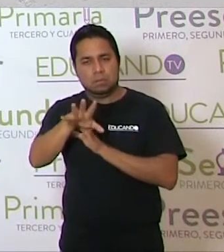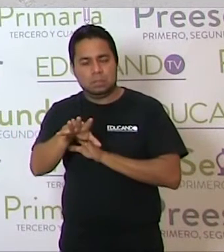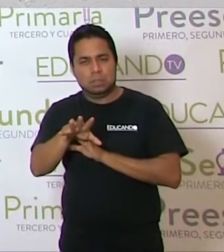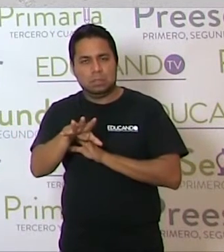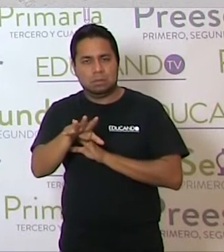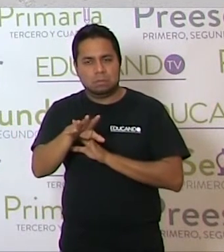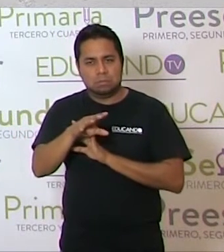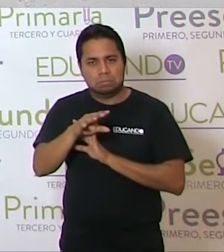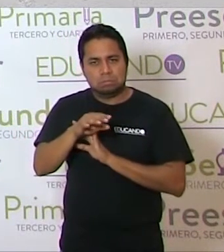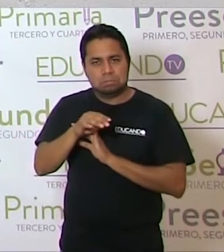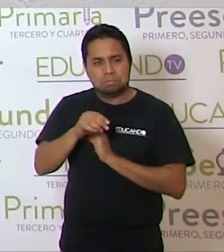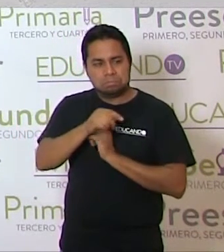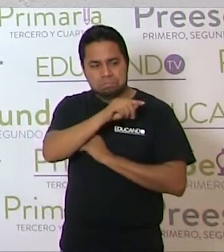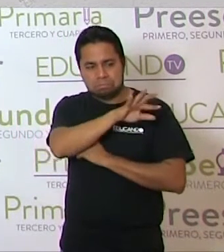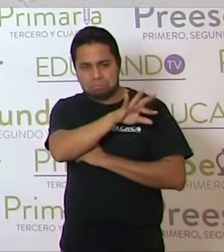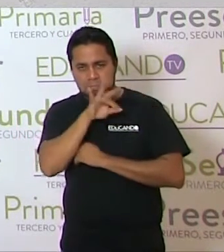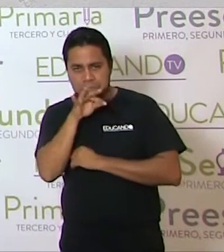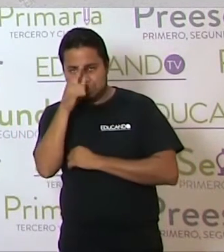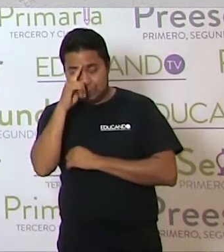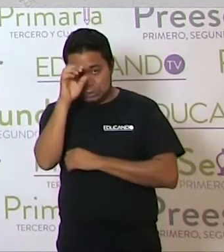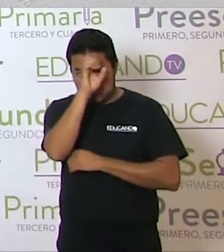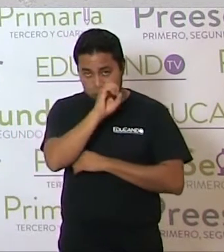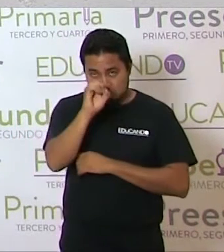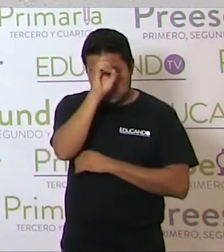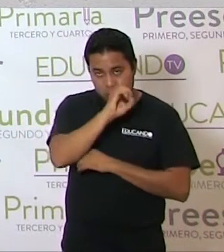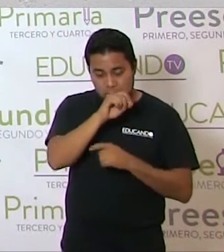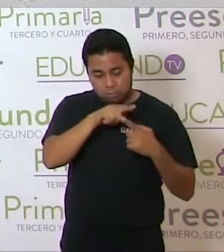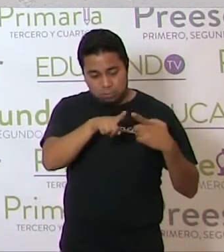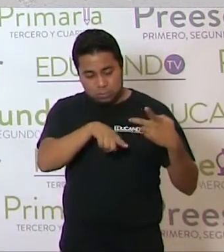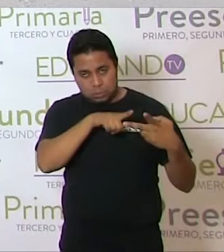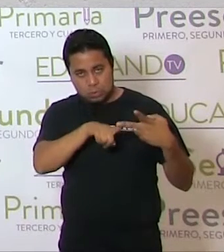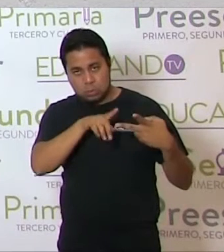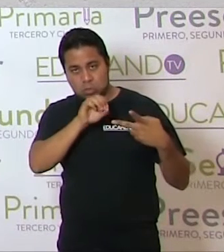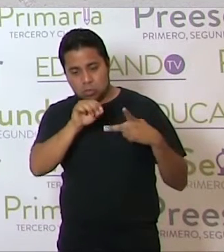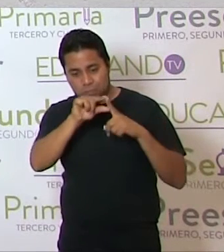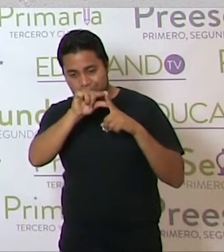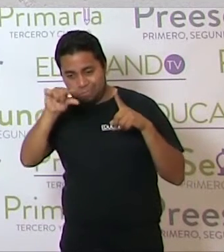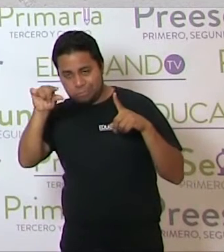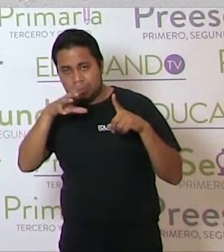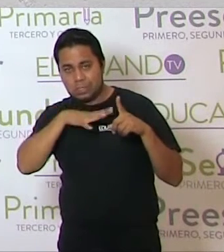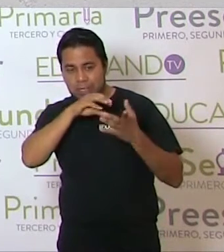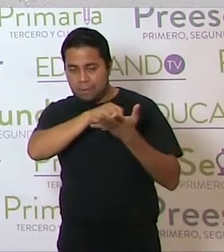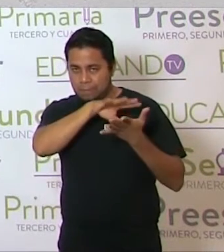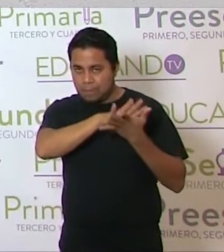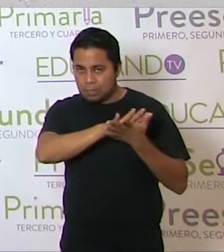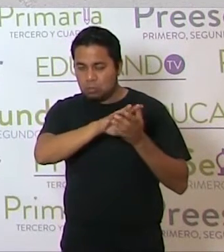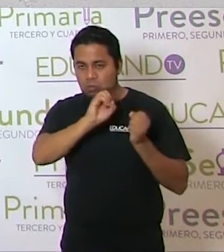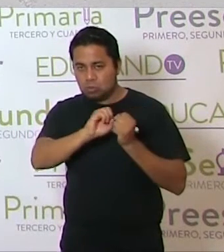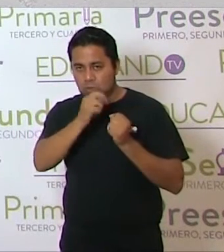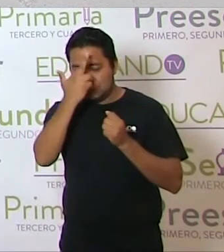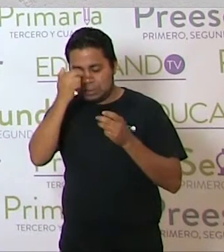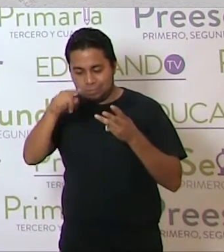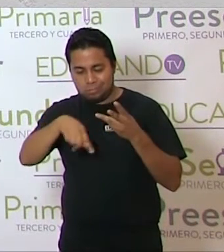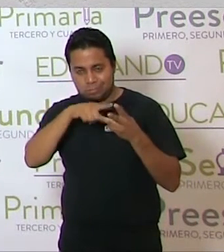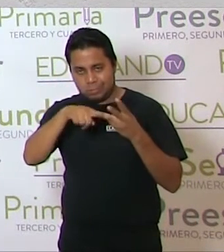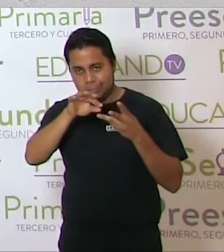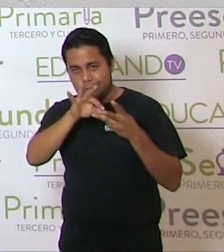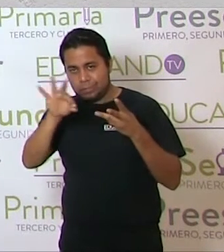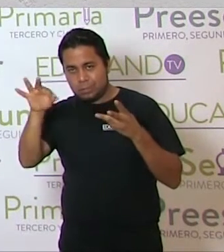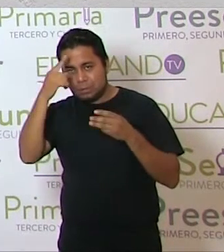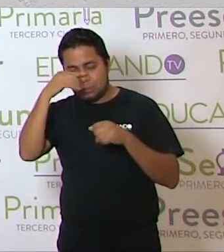opiniones personales si son argumentos basados en datos si son argumentos basados en hechos